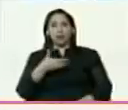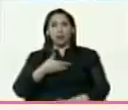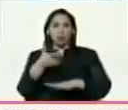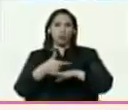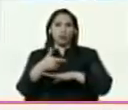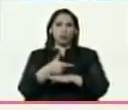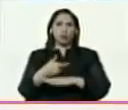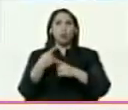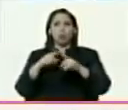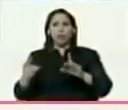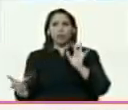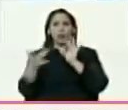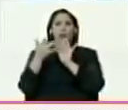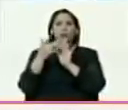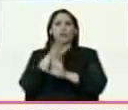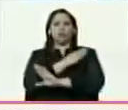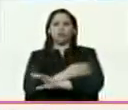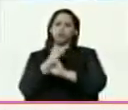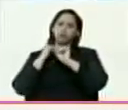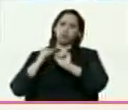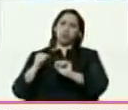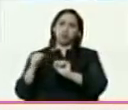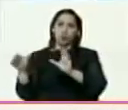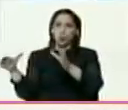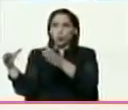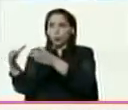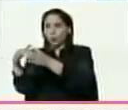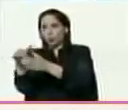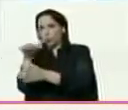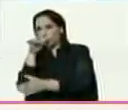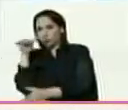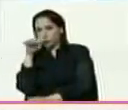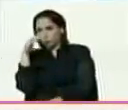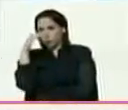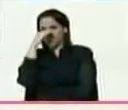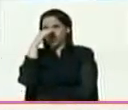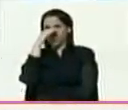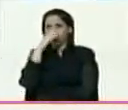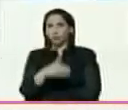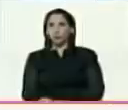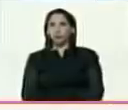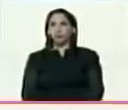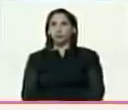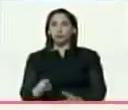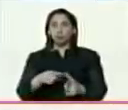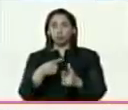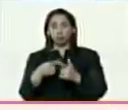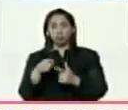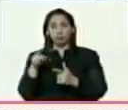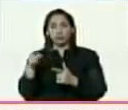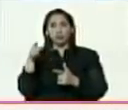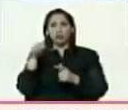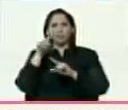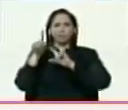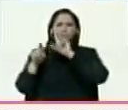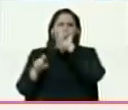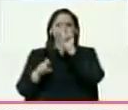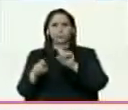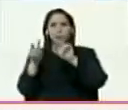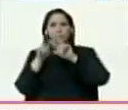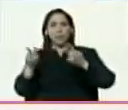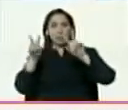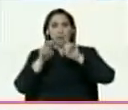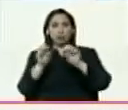tener una conexión muy poderosa con grupos de narcotraficantes por lo tanto esa hipótesis de investigación es muy